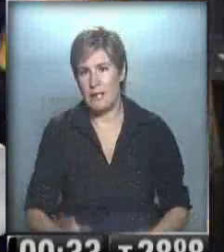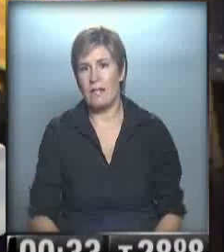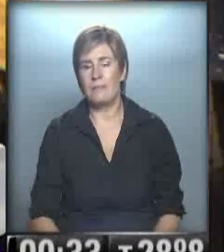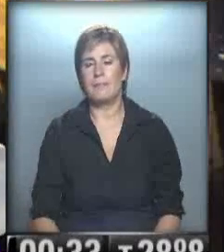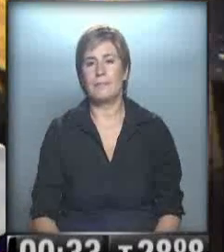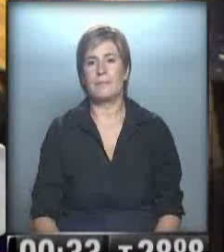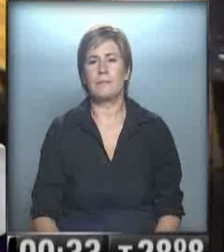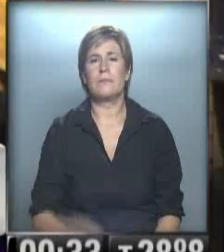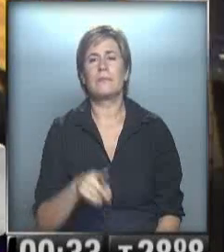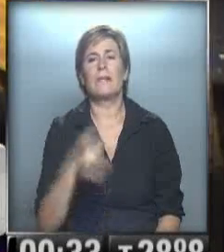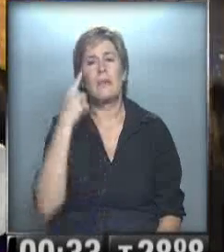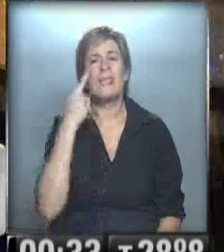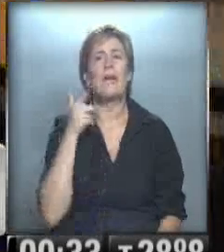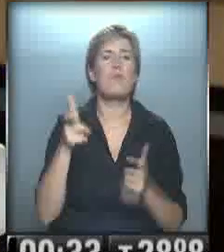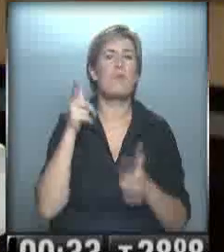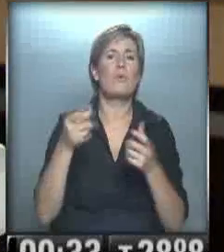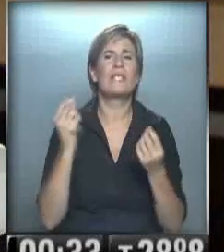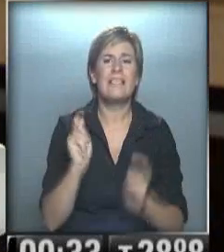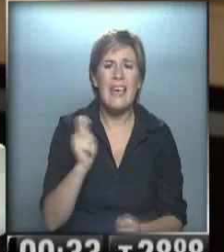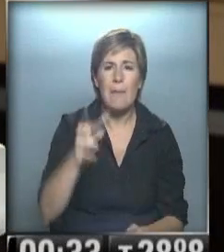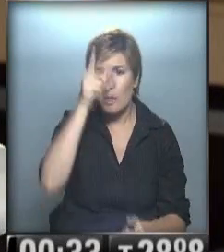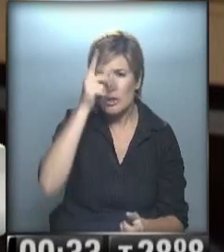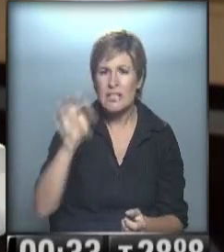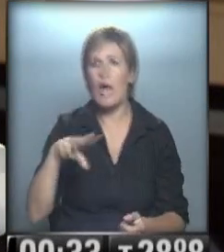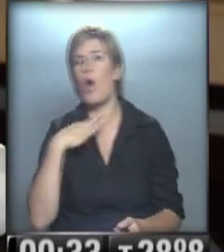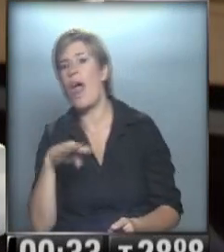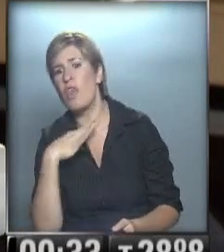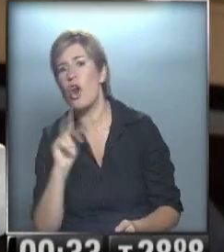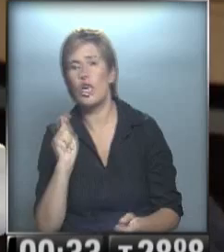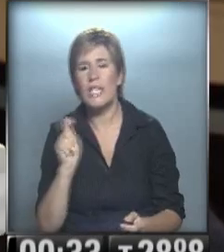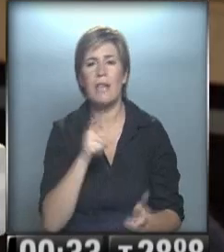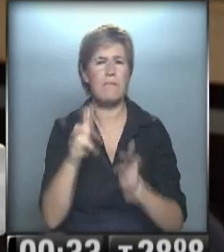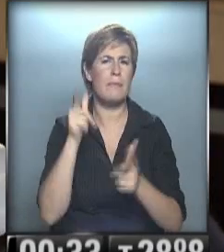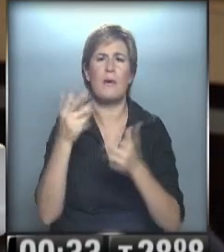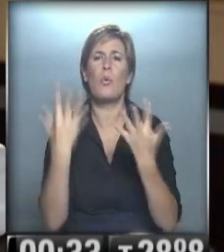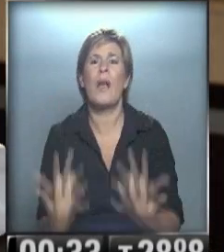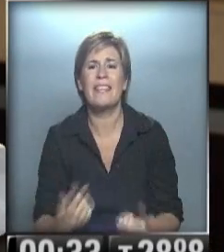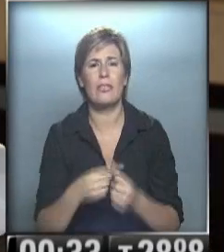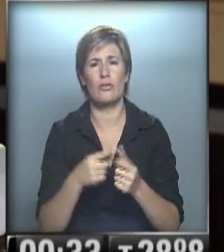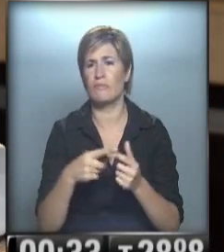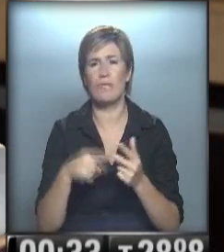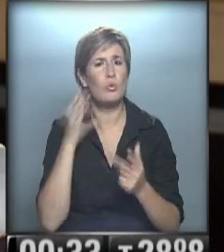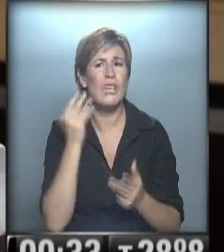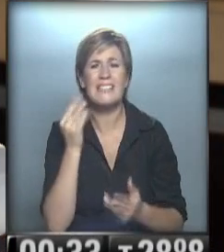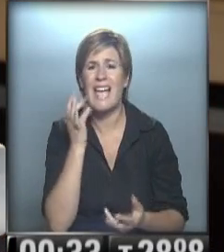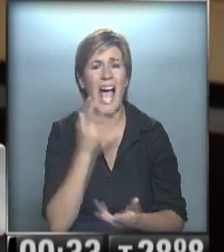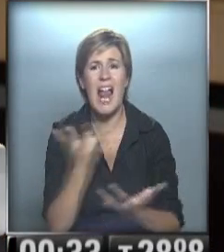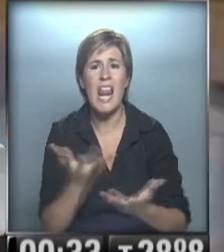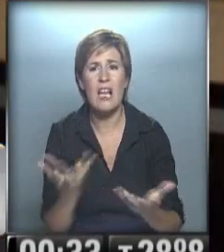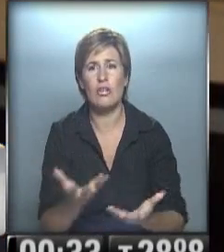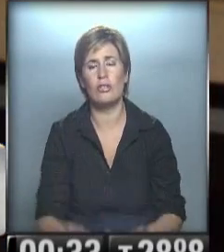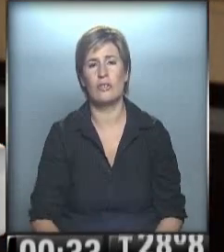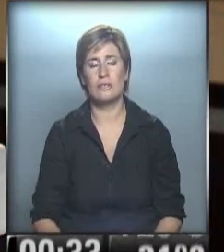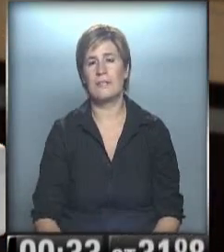¿Tenés idea más o menos si tiraba la policía y tiraban los delincuentes a la vez? ¿Cuántos disparos hubo aproximadamente? ¿Llegaste a tener noción de la